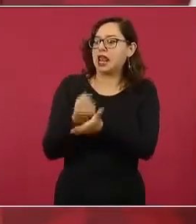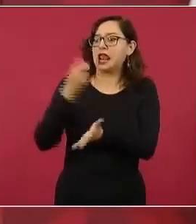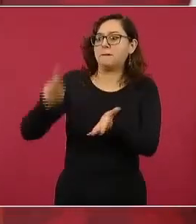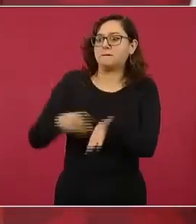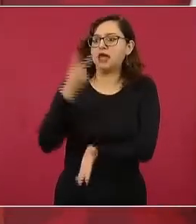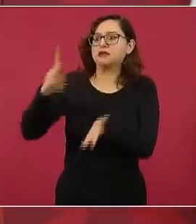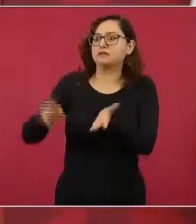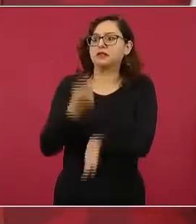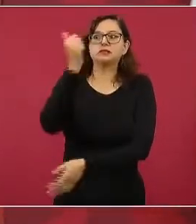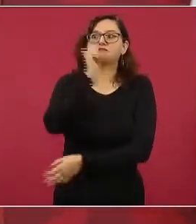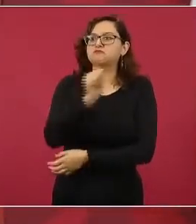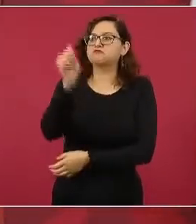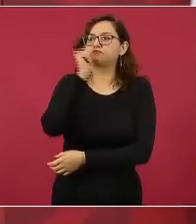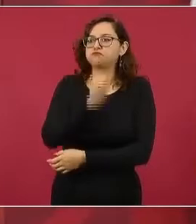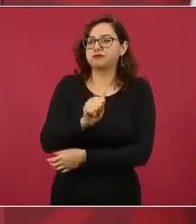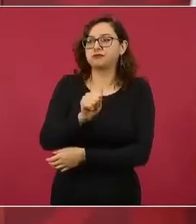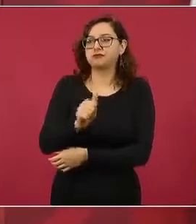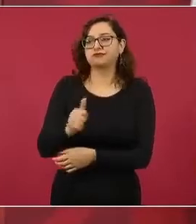Habana